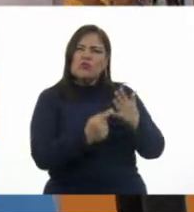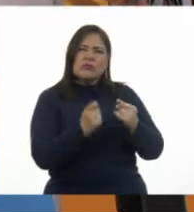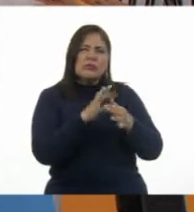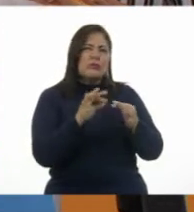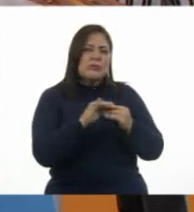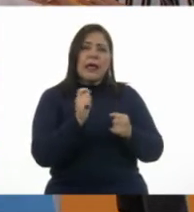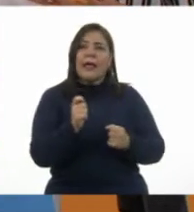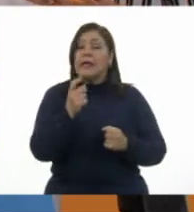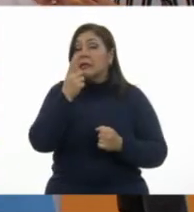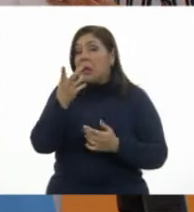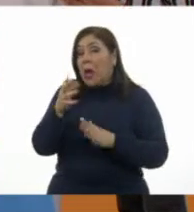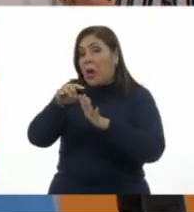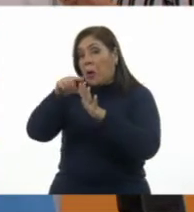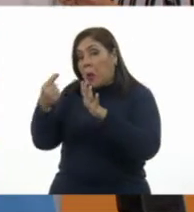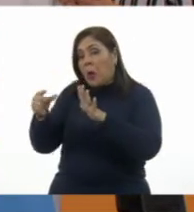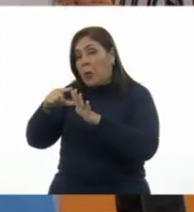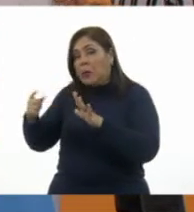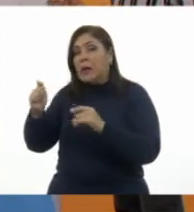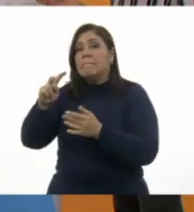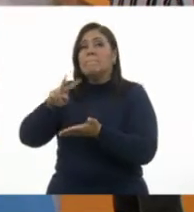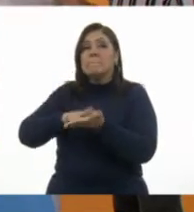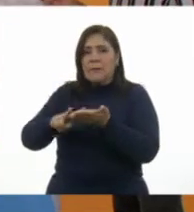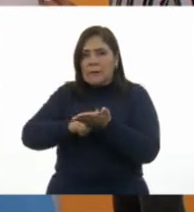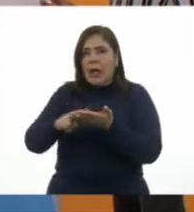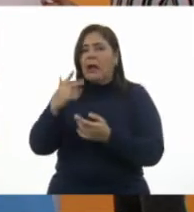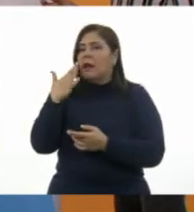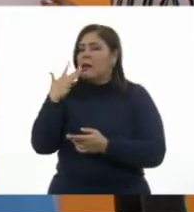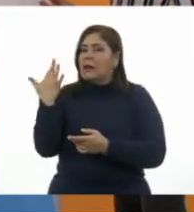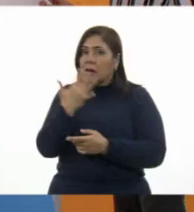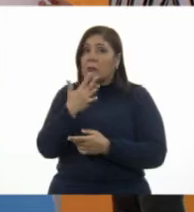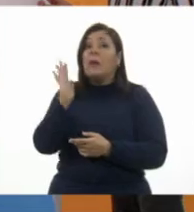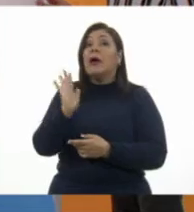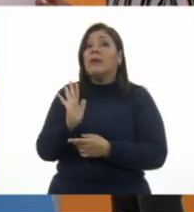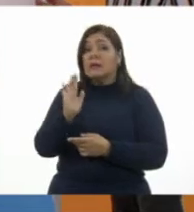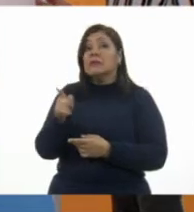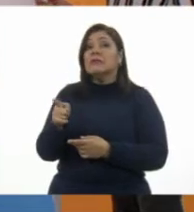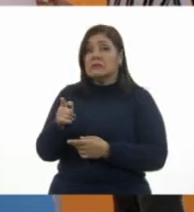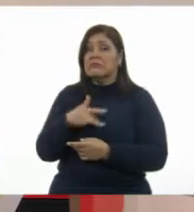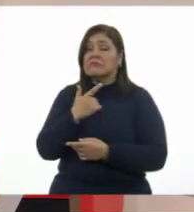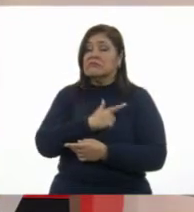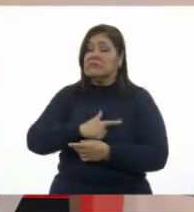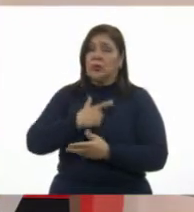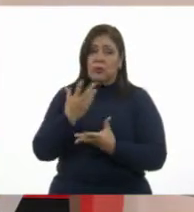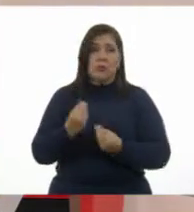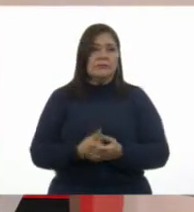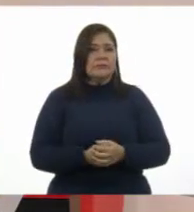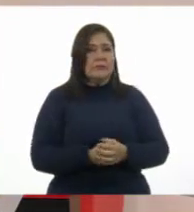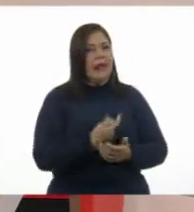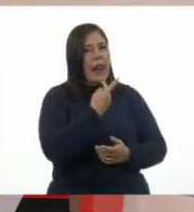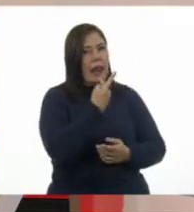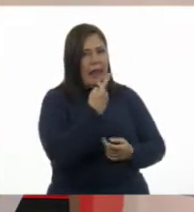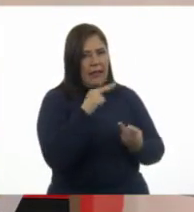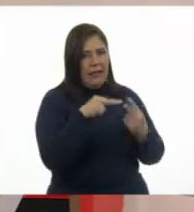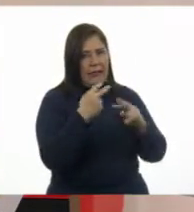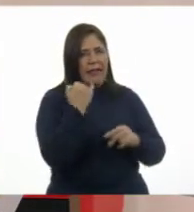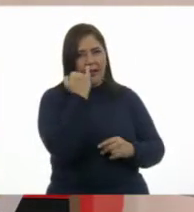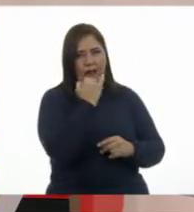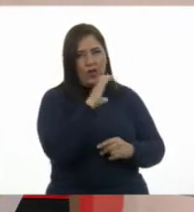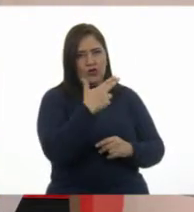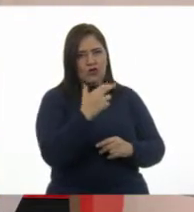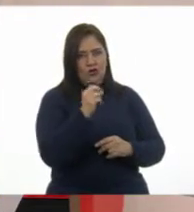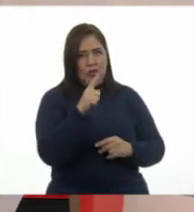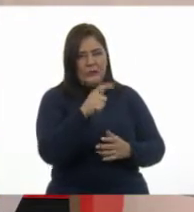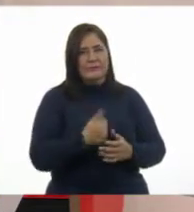que tiene hojas muy verdes, que es muy rica y se ve que le gusta mucho. Sí. Ta ish y buen ñopo y lichichon